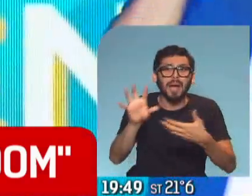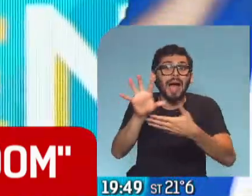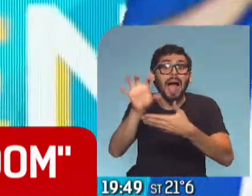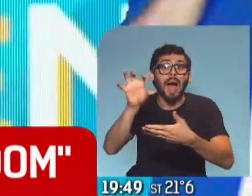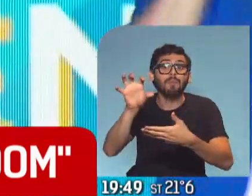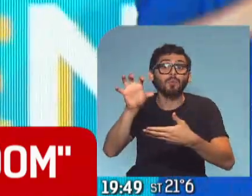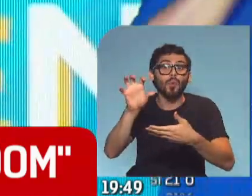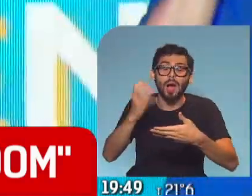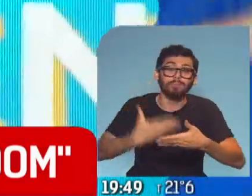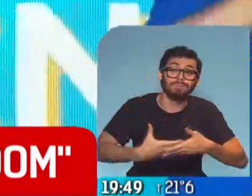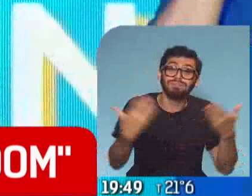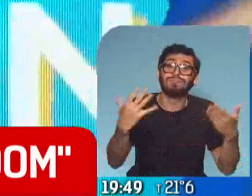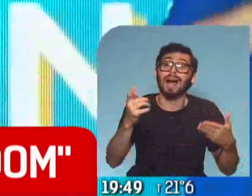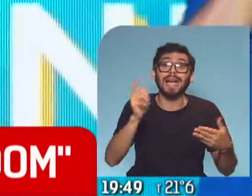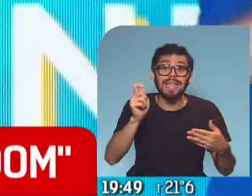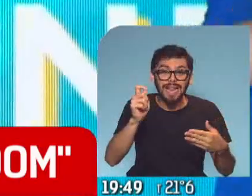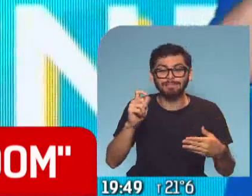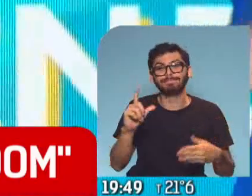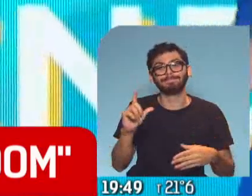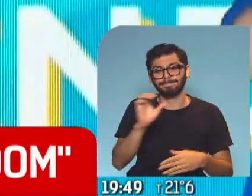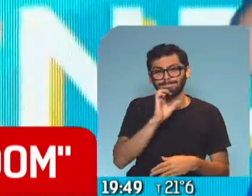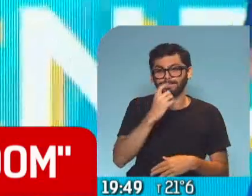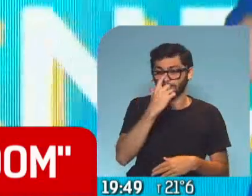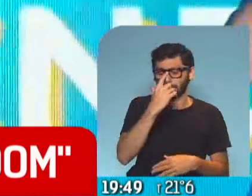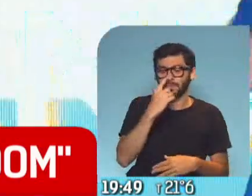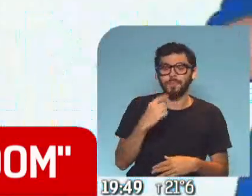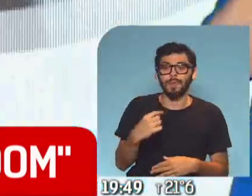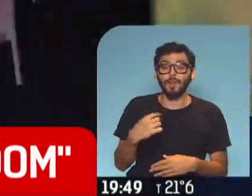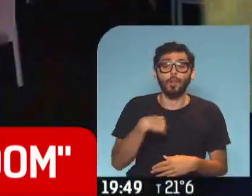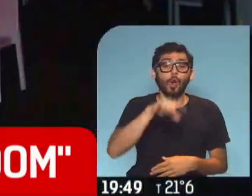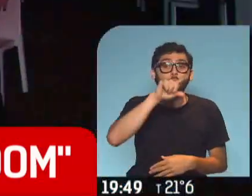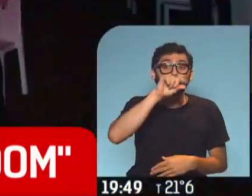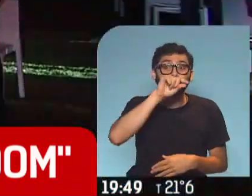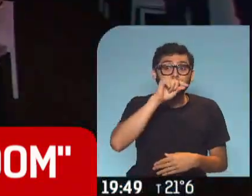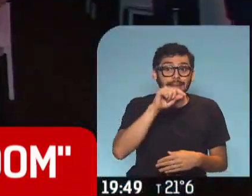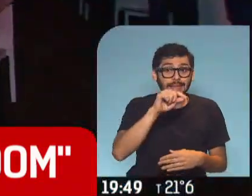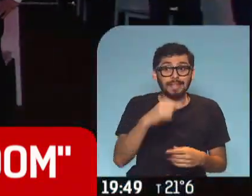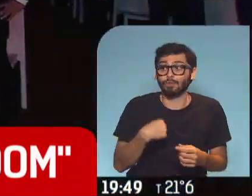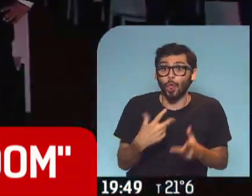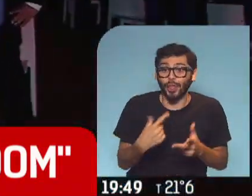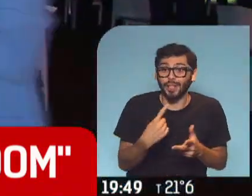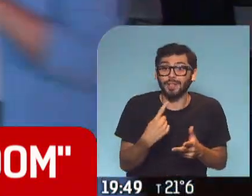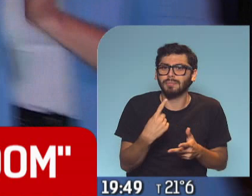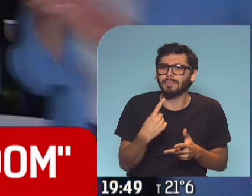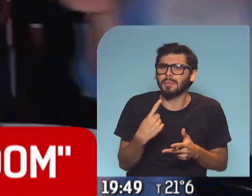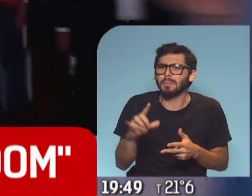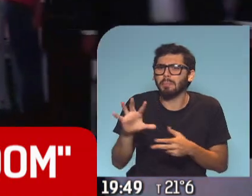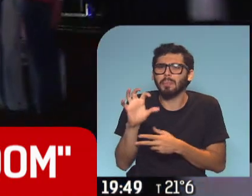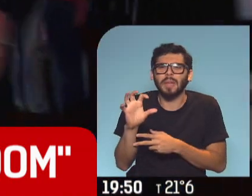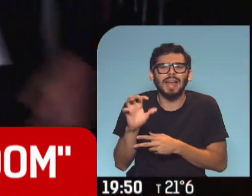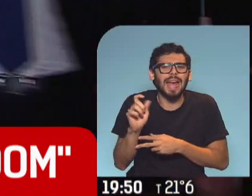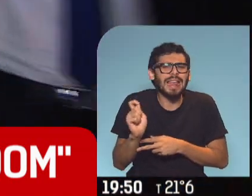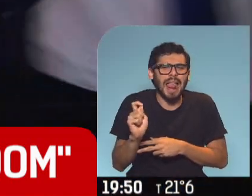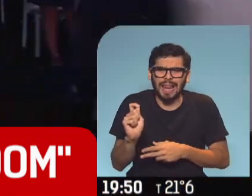Claro. Ahí yo me voy a poner en tu referencial, digo, en Twitter hice como, che, esto hay manera de saberlo. Bueno, había muchos que dicen